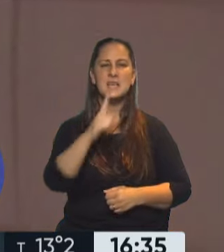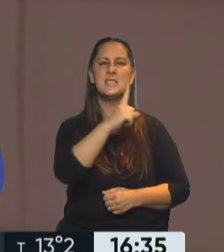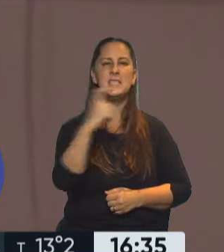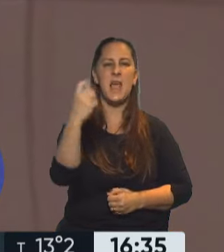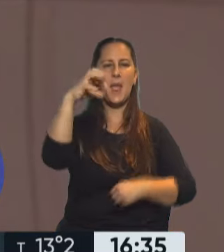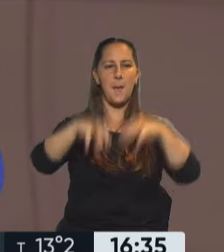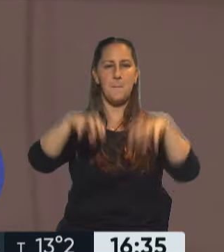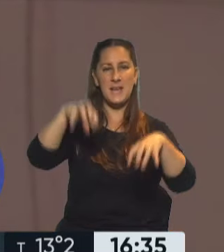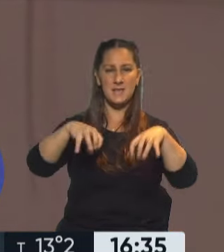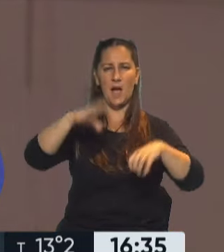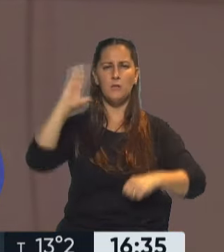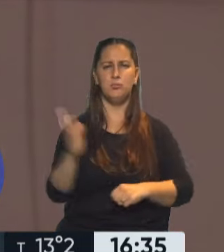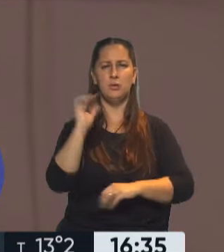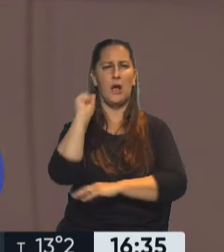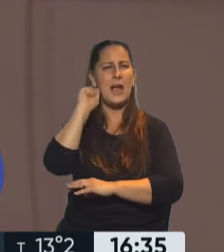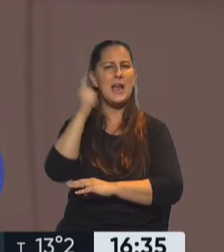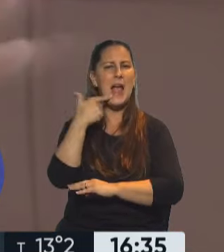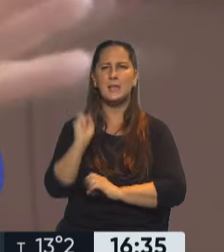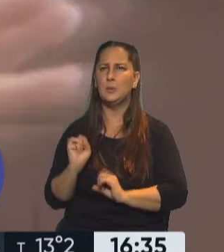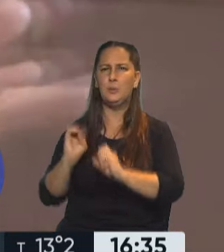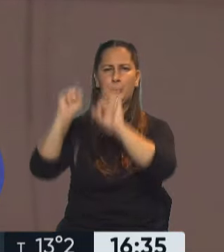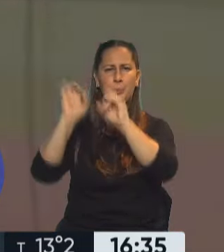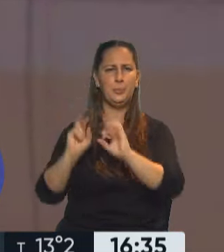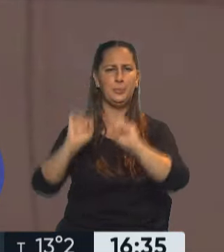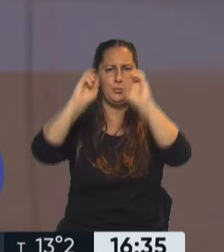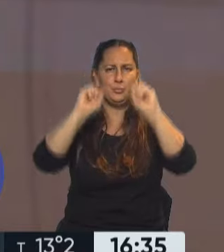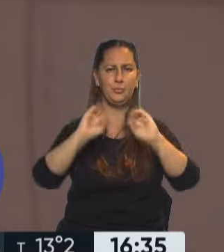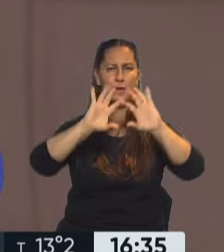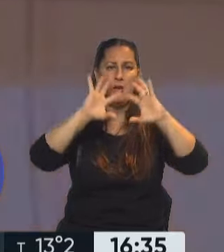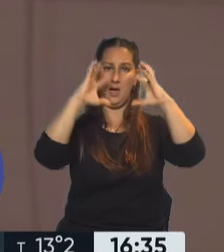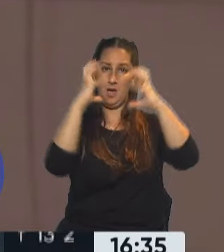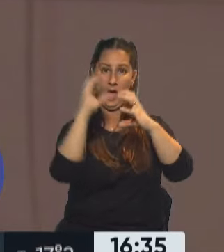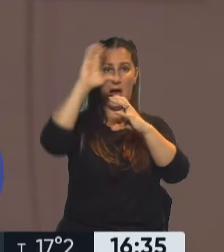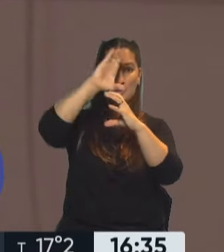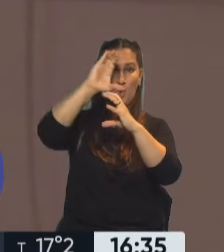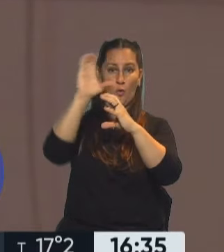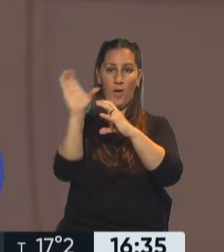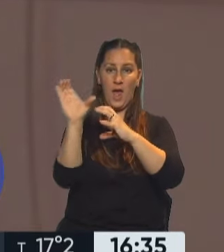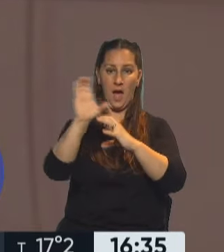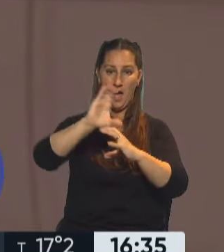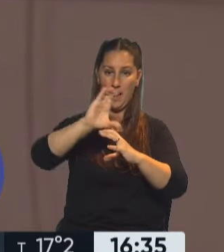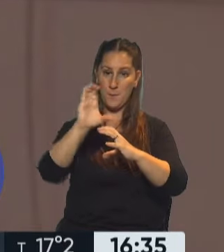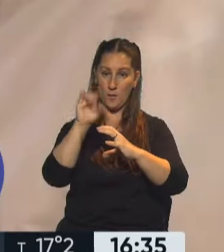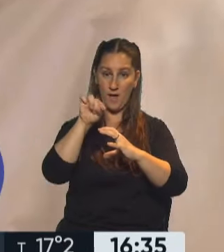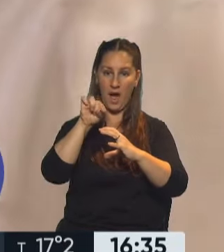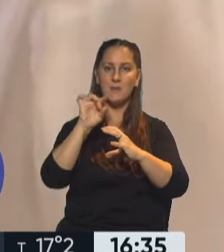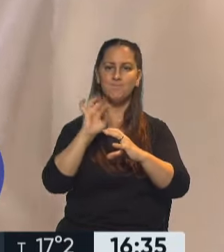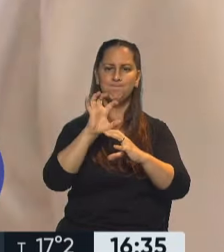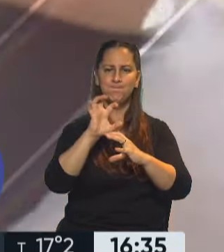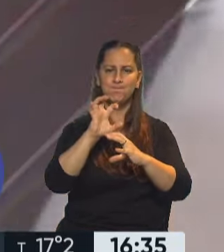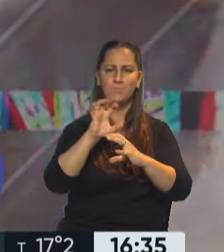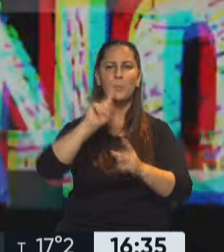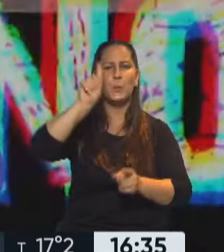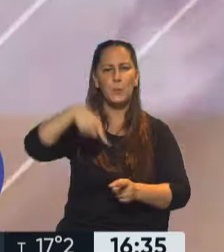producen el 70% de los gases de efecto invernadero que se concentran en la atmósfera y son el origen del cambio